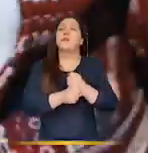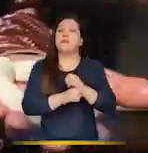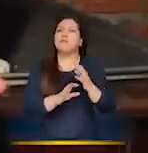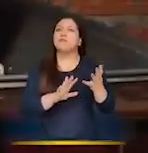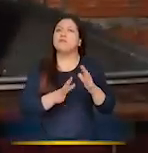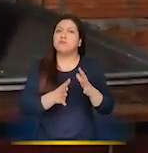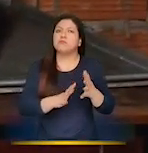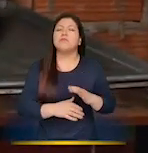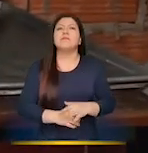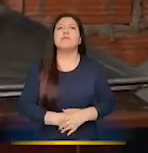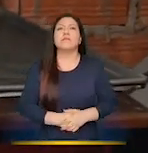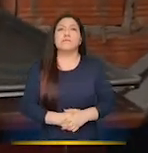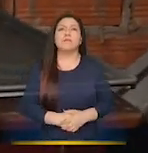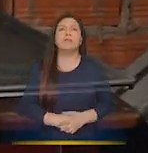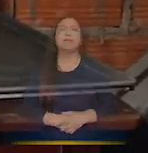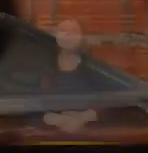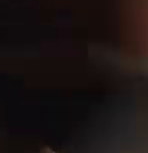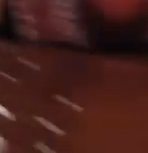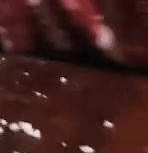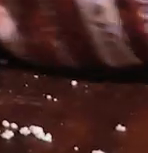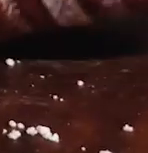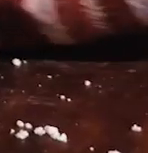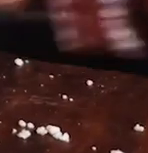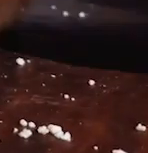70 años.